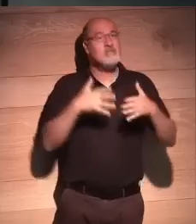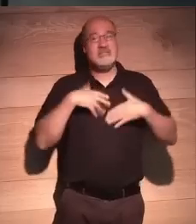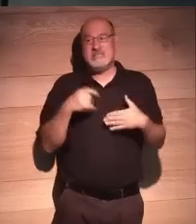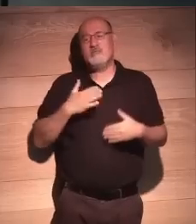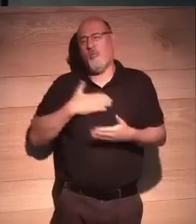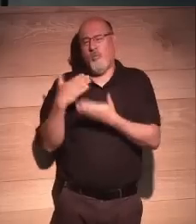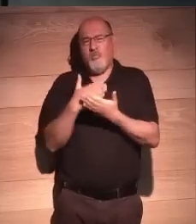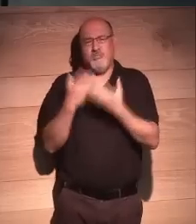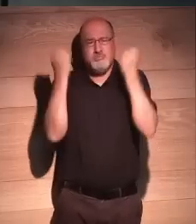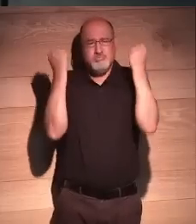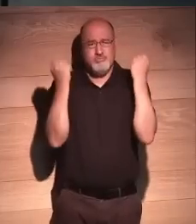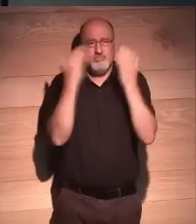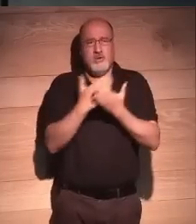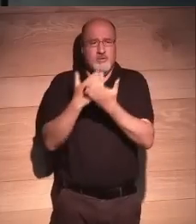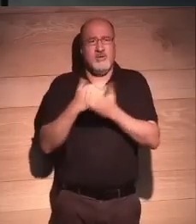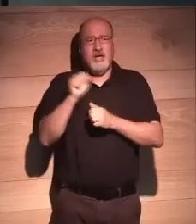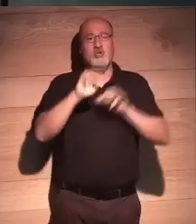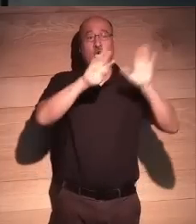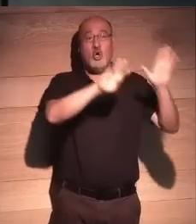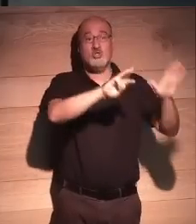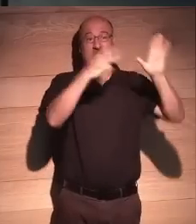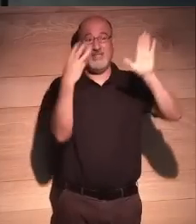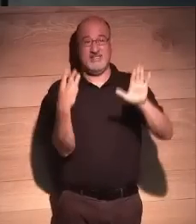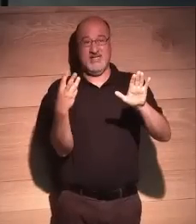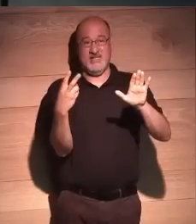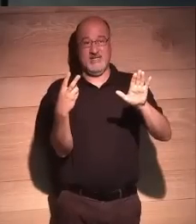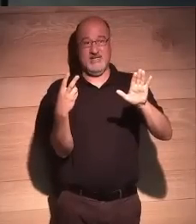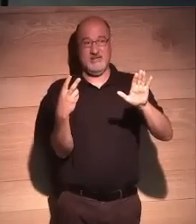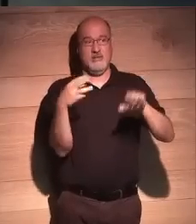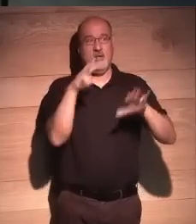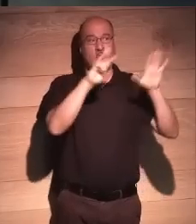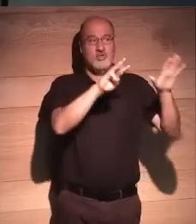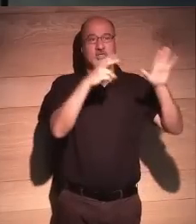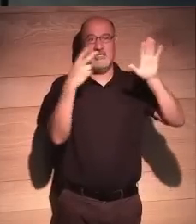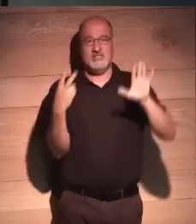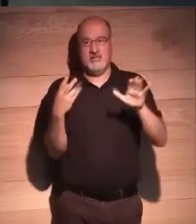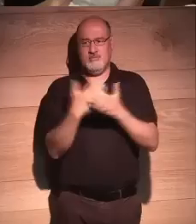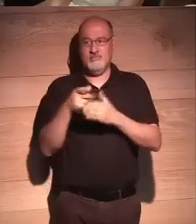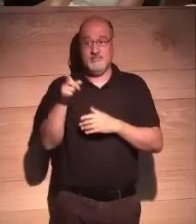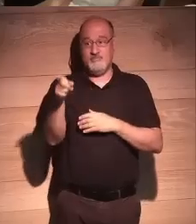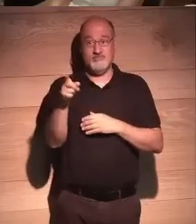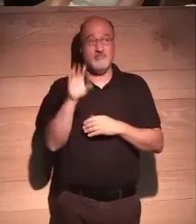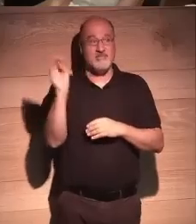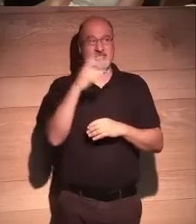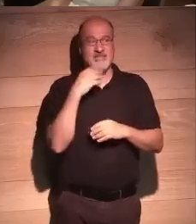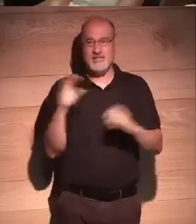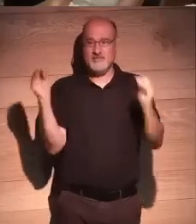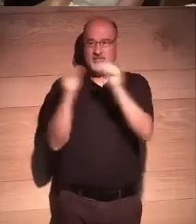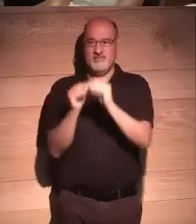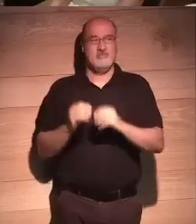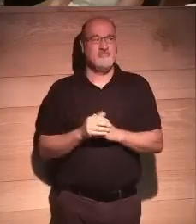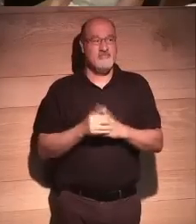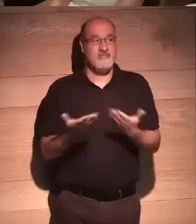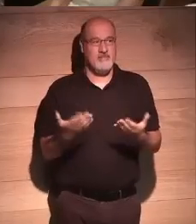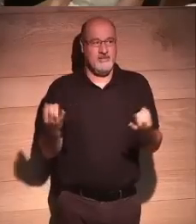tenéis que entender. María es empollona, si hay sí. gente, yo soy del 87. ¿Hay alguien más o menos de mi quinta? Porque claro, aquí, mira, por allí.